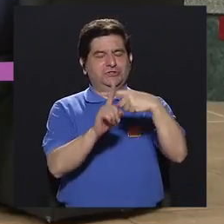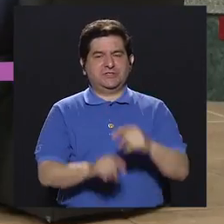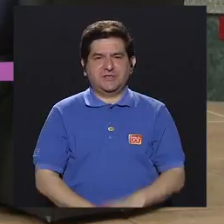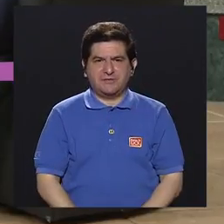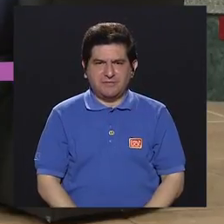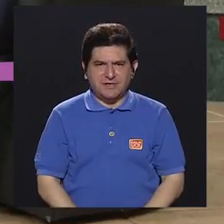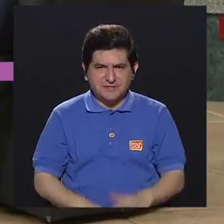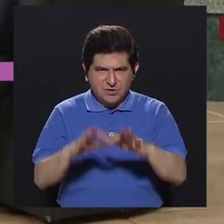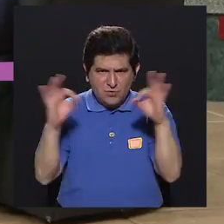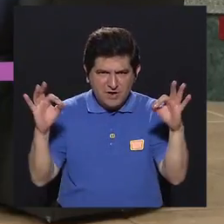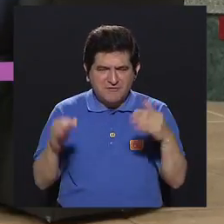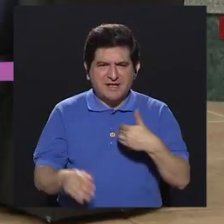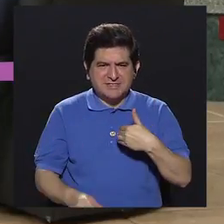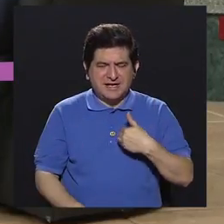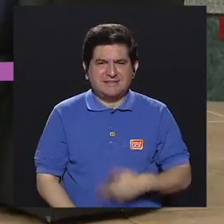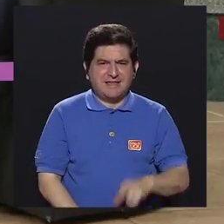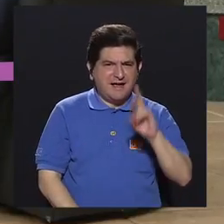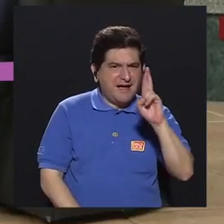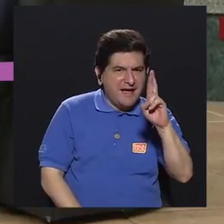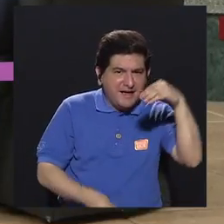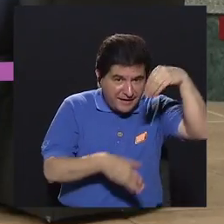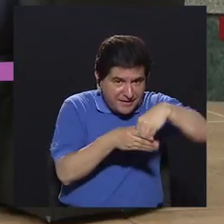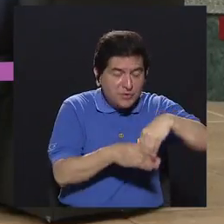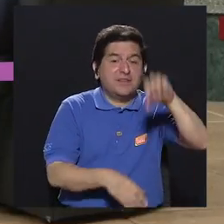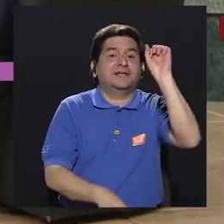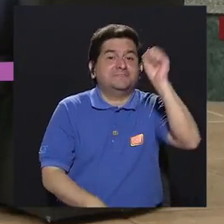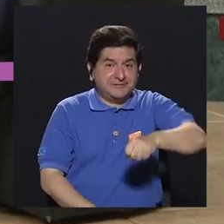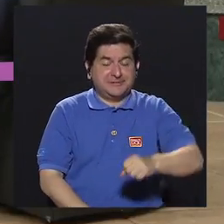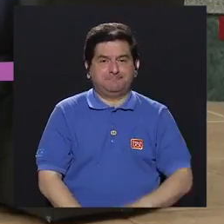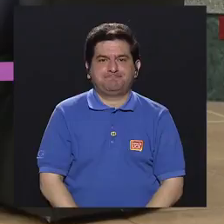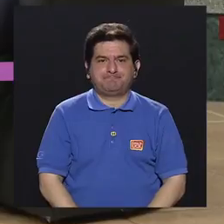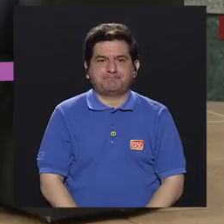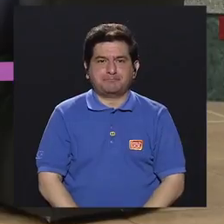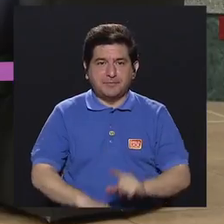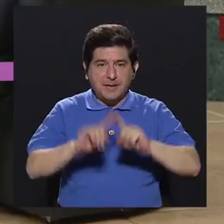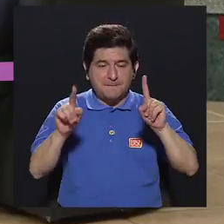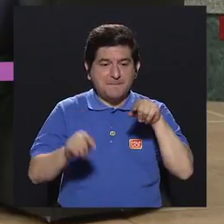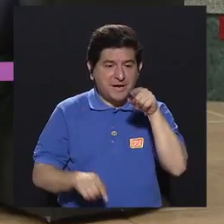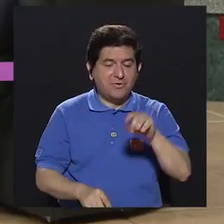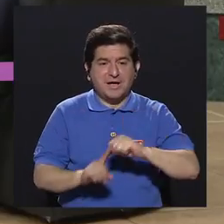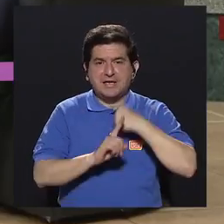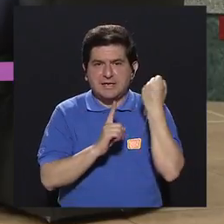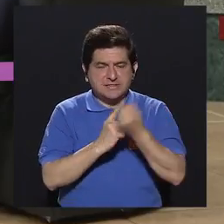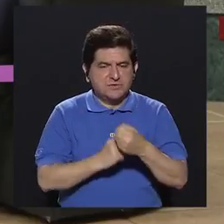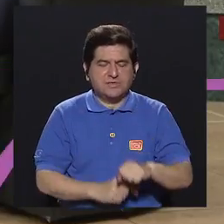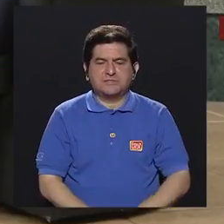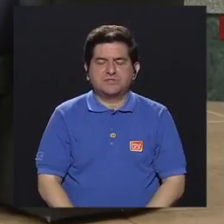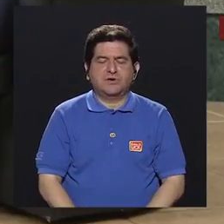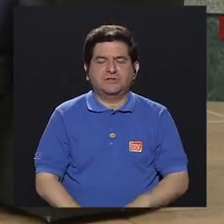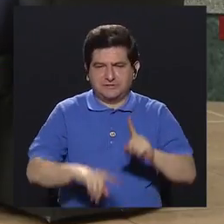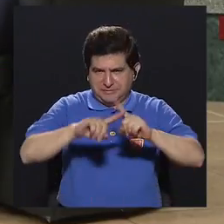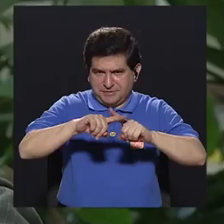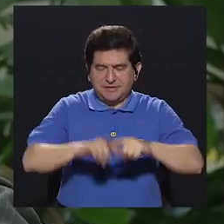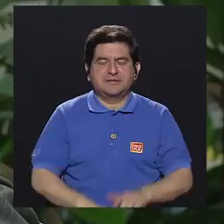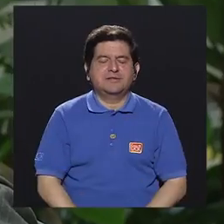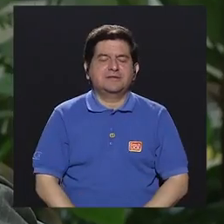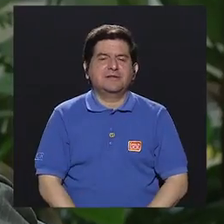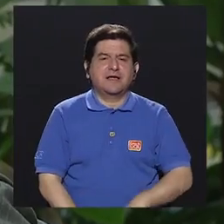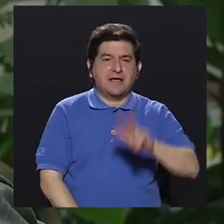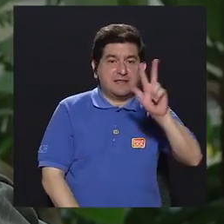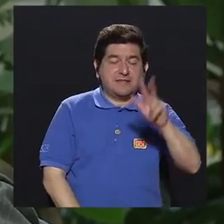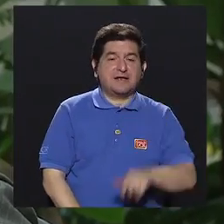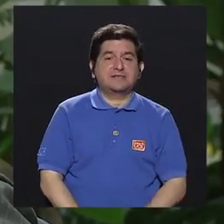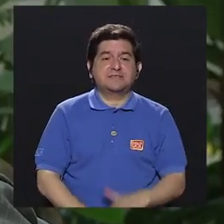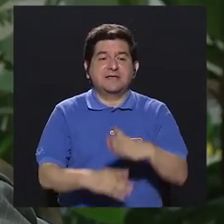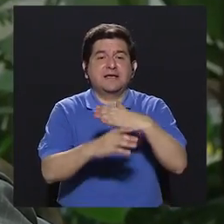¿Okay? Es una frase con muchas R's. Podría ser, exactamente. Uh-huh. El asunto es que no la arrastre, ¿ok? Y número tres, pueden decirle que